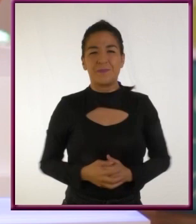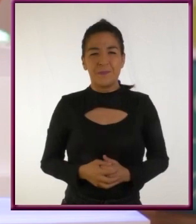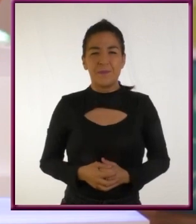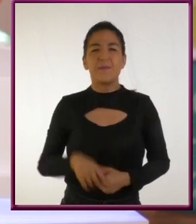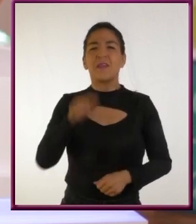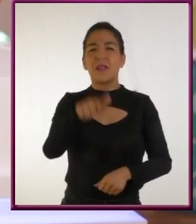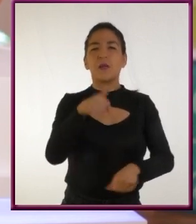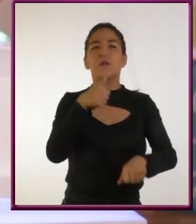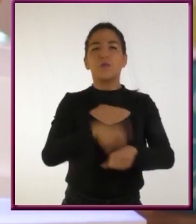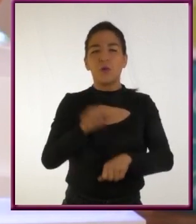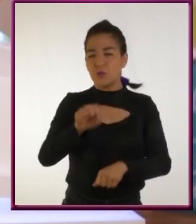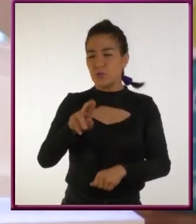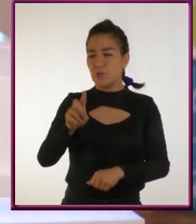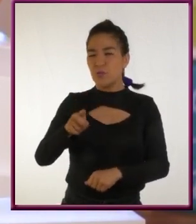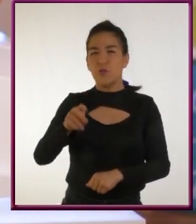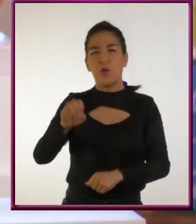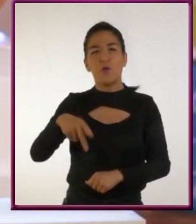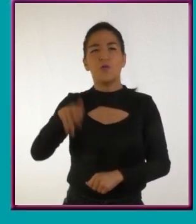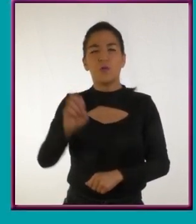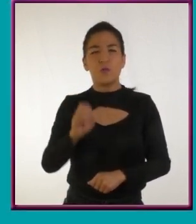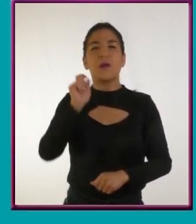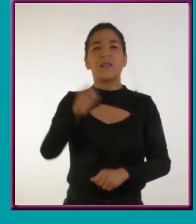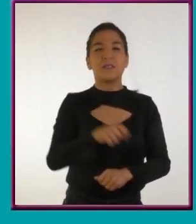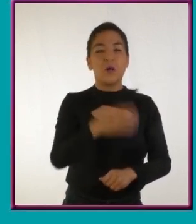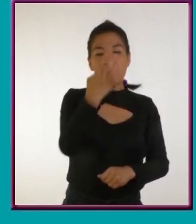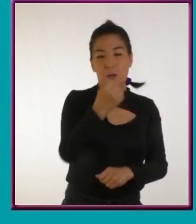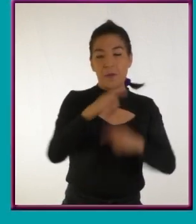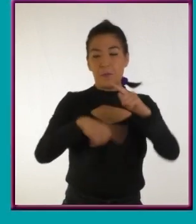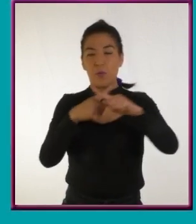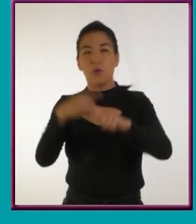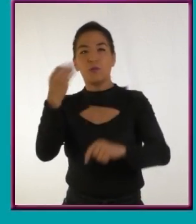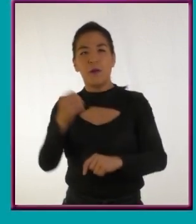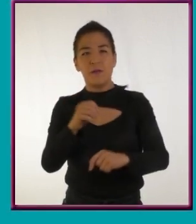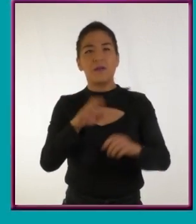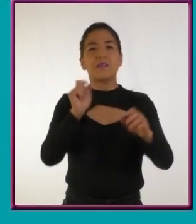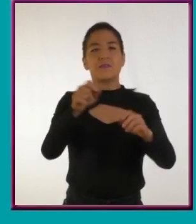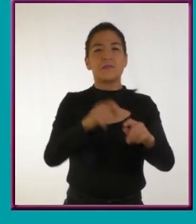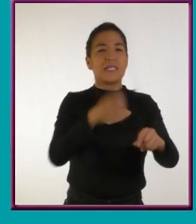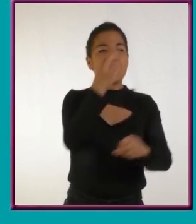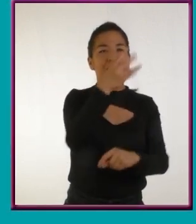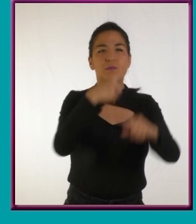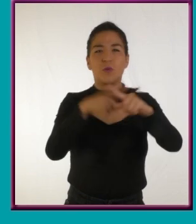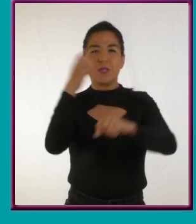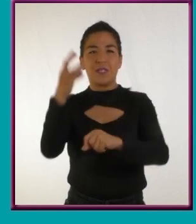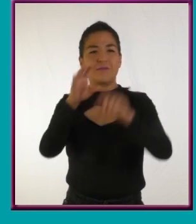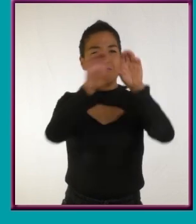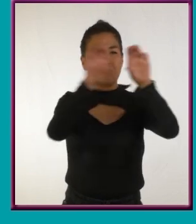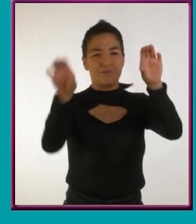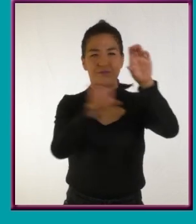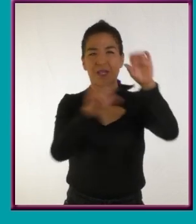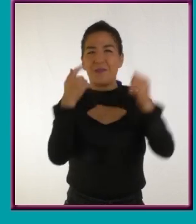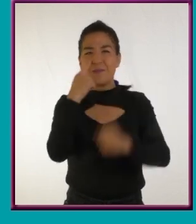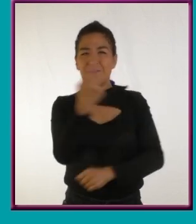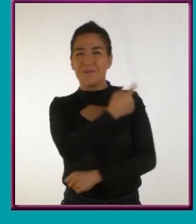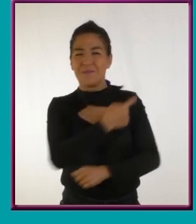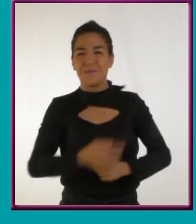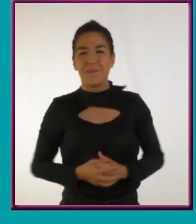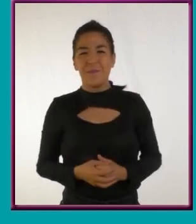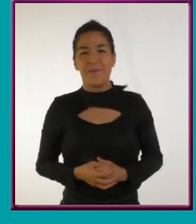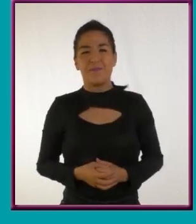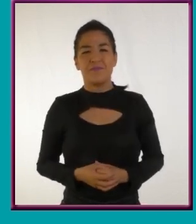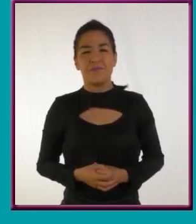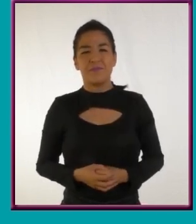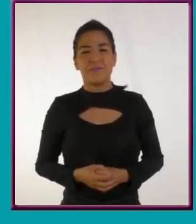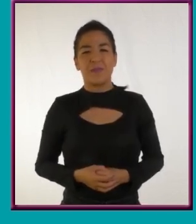En cambio, el Sudoku consiste en rellenar una tabla de 9x9 dividida en regiones de 3x3. Partiendo de números